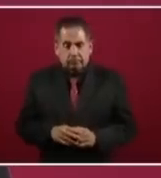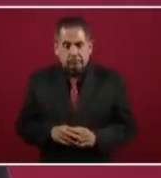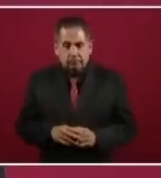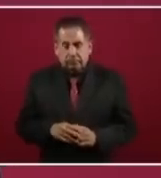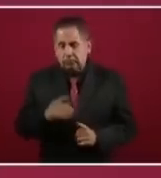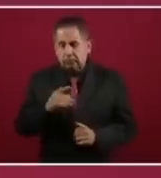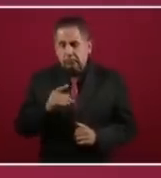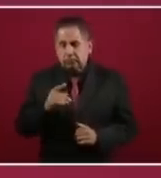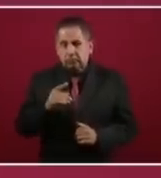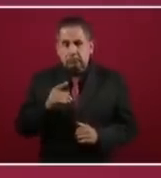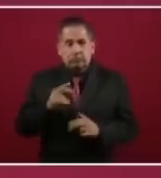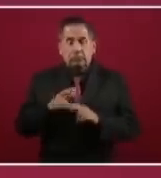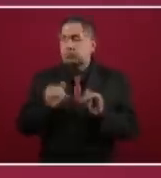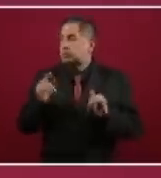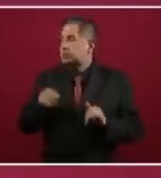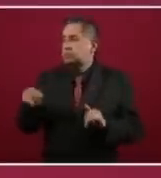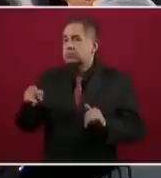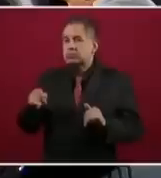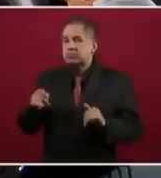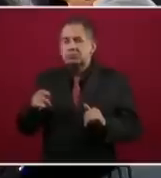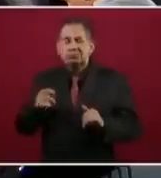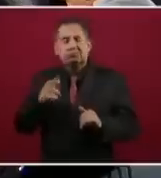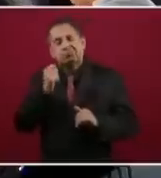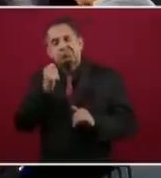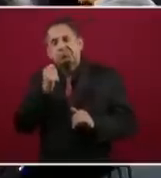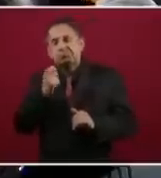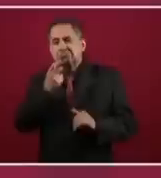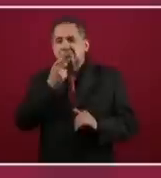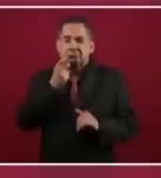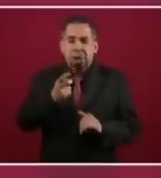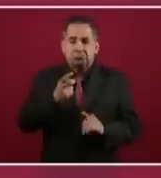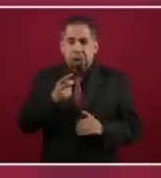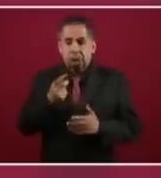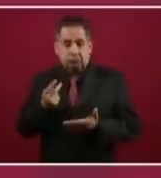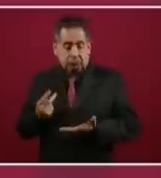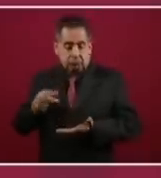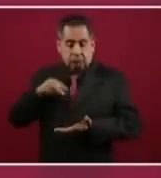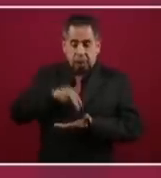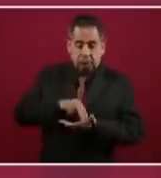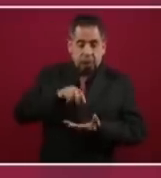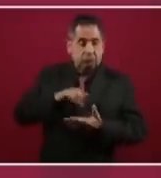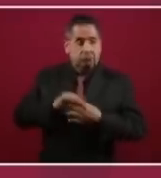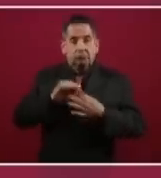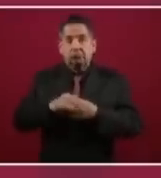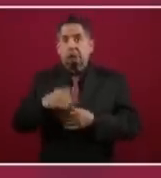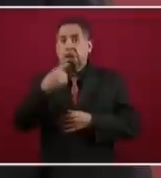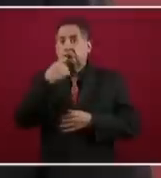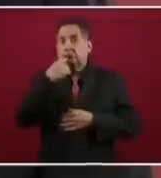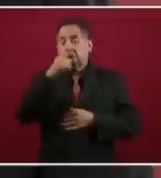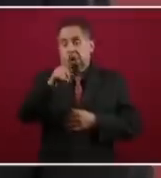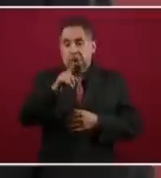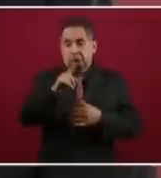se atrevería a nadie a que si aquí se hace una denuncia,